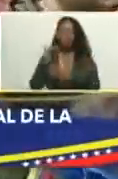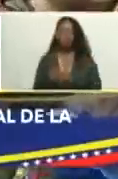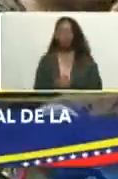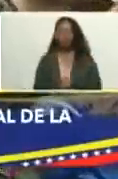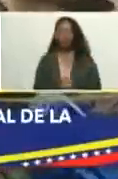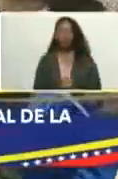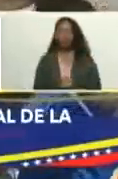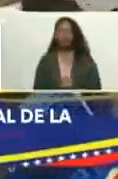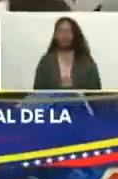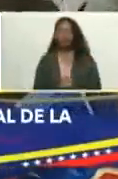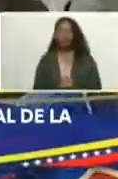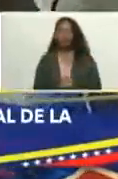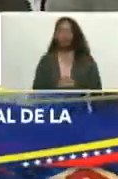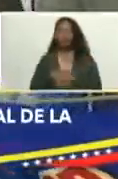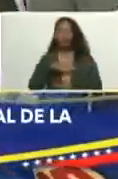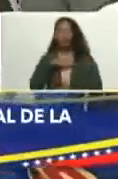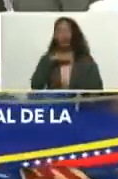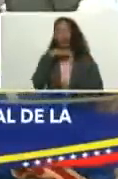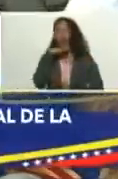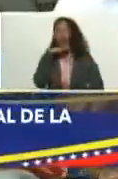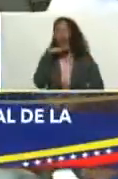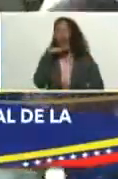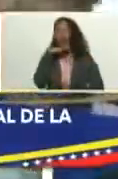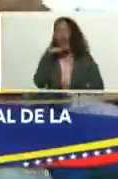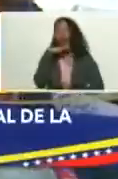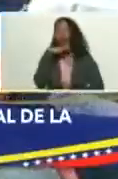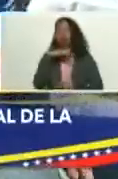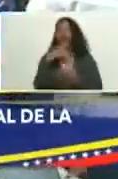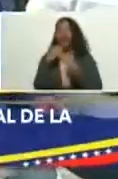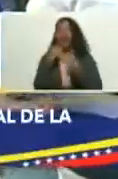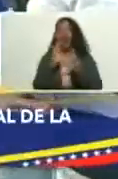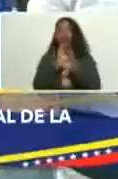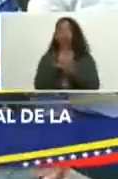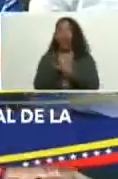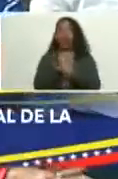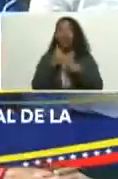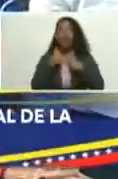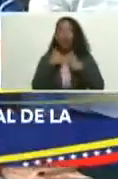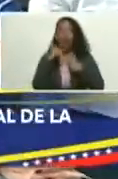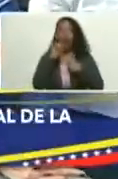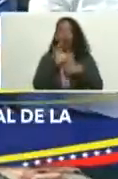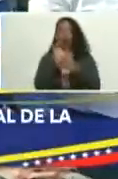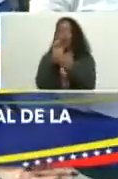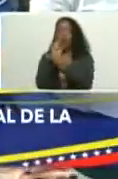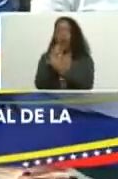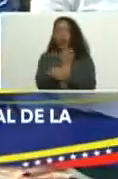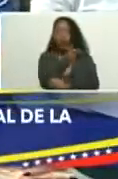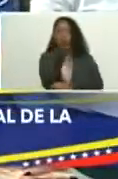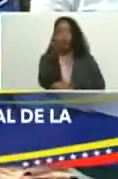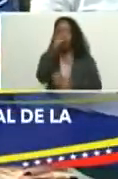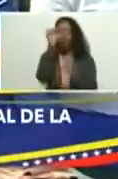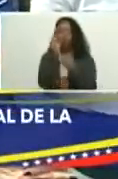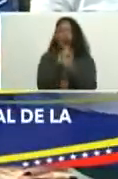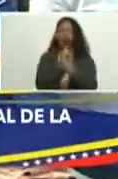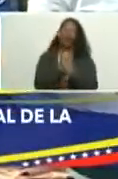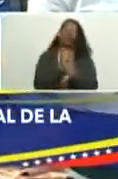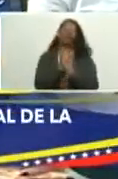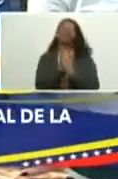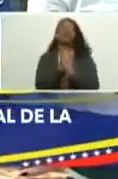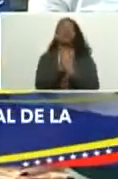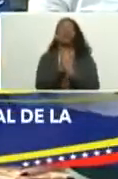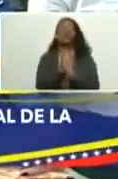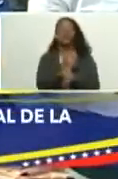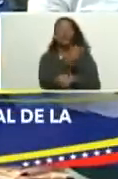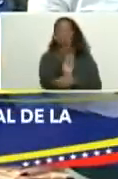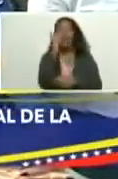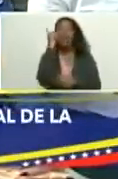lleno de una carga de confianza. Tengo confianza en los CPT. Y los CPT deben